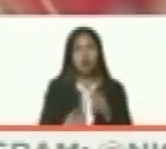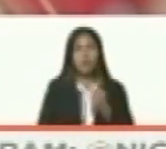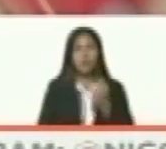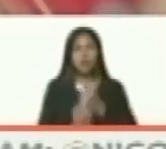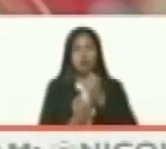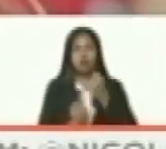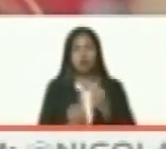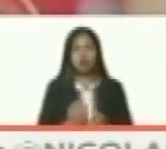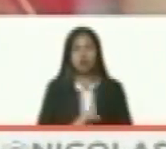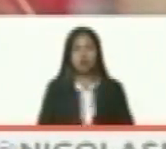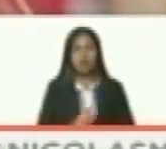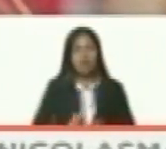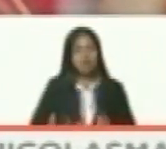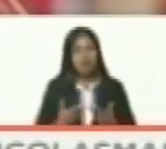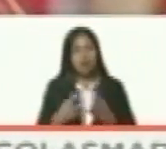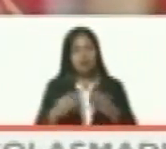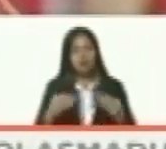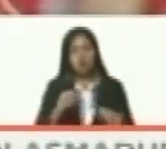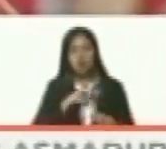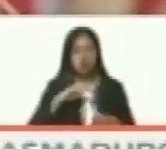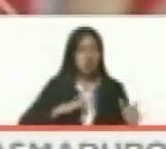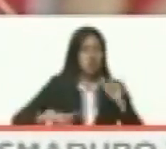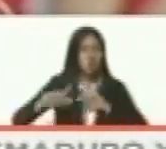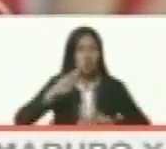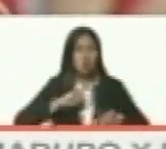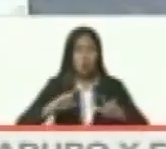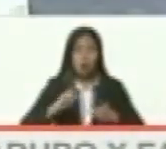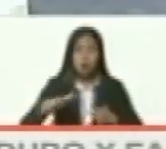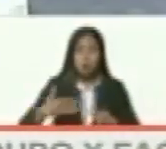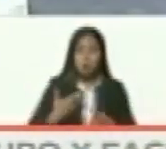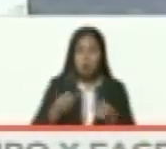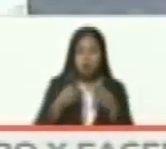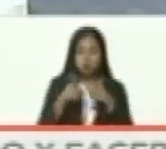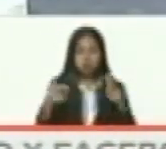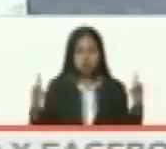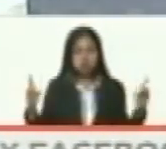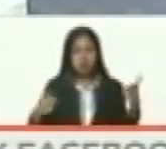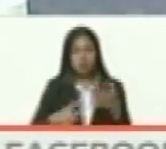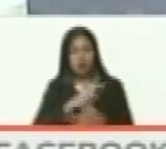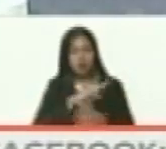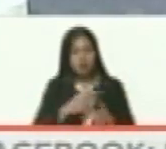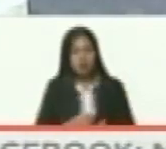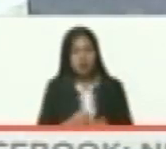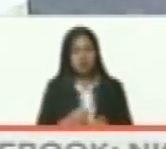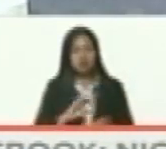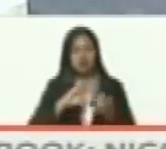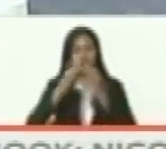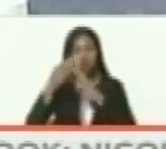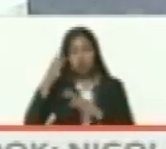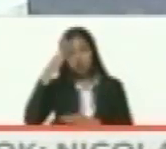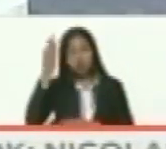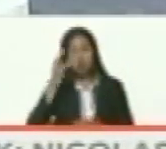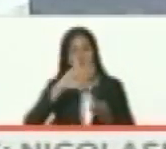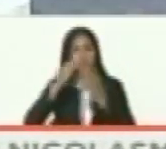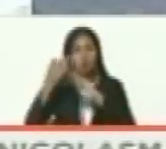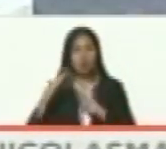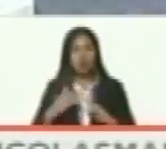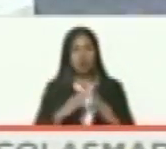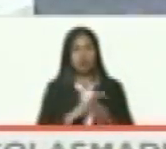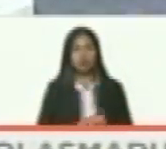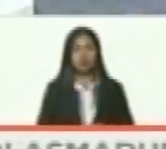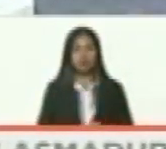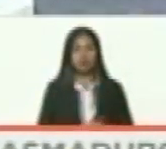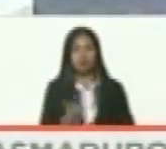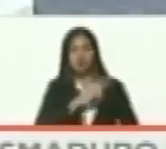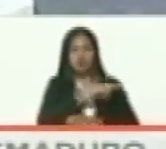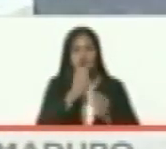apoyar y a darle todo nuestro amor para que se expanda el poder de los consejos comunales. Poder comunal,